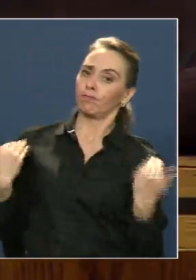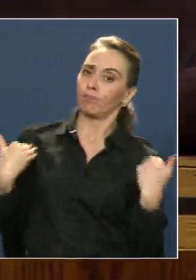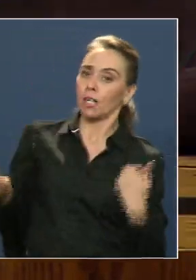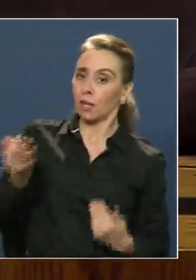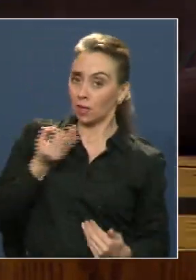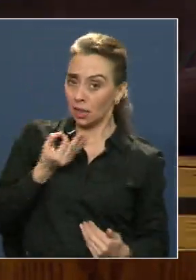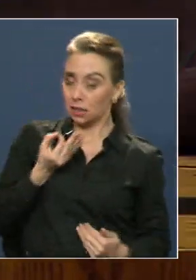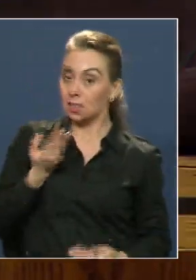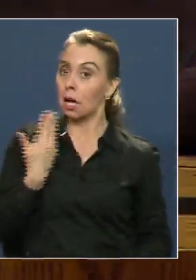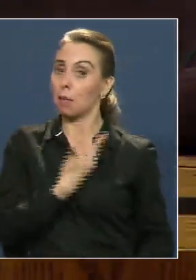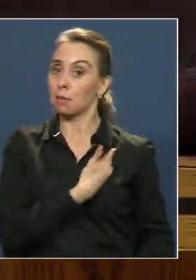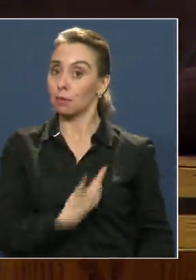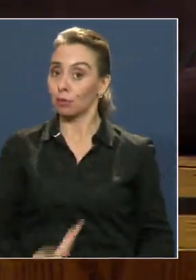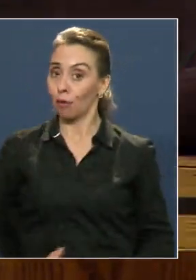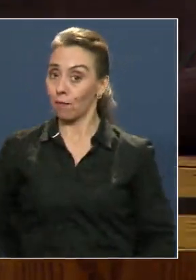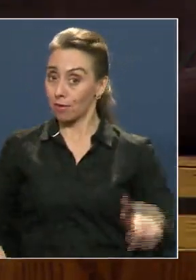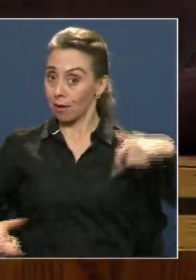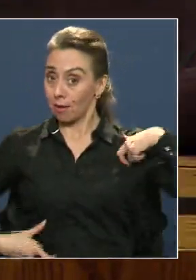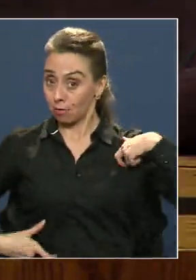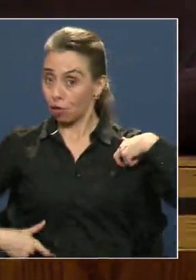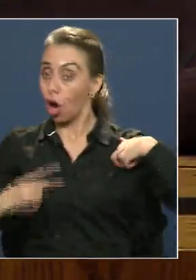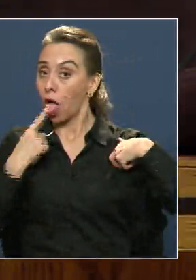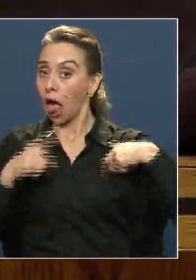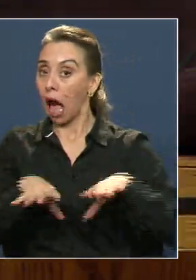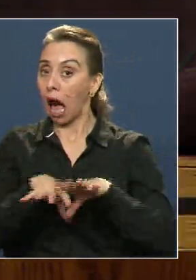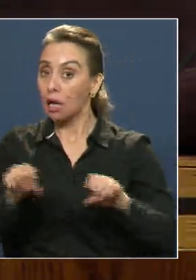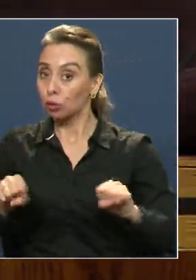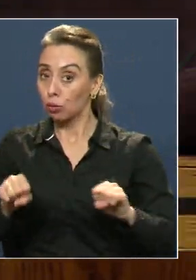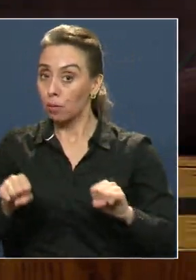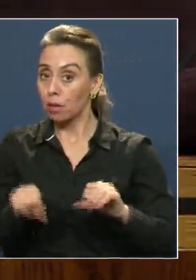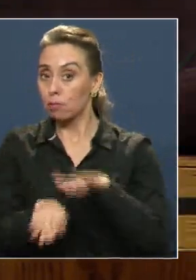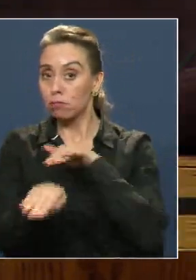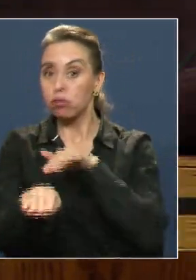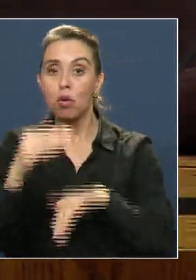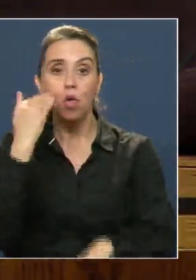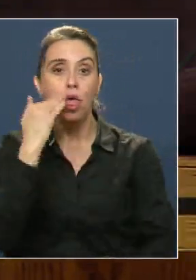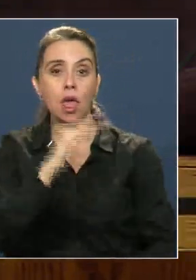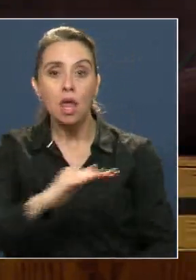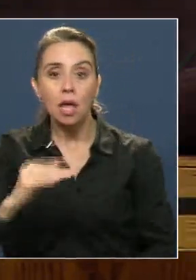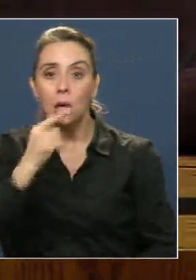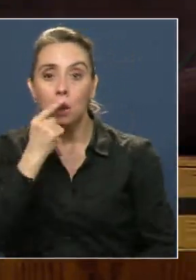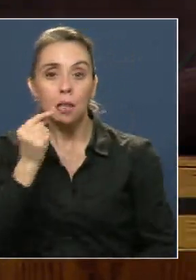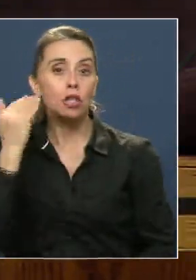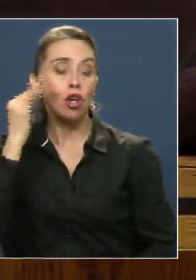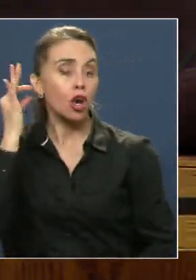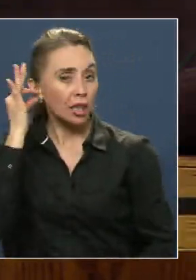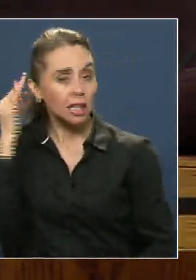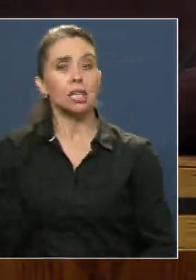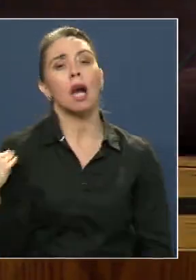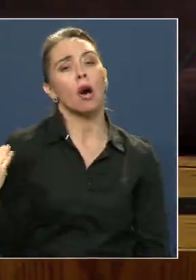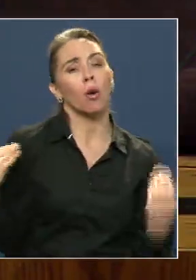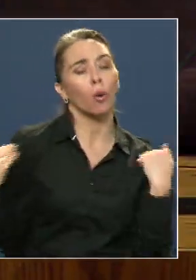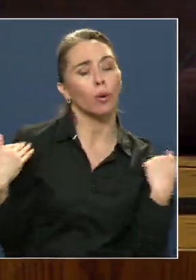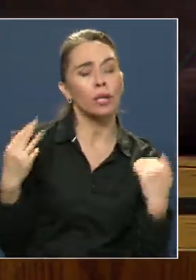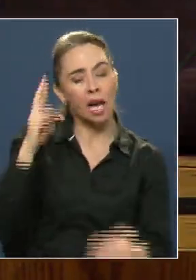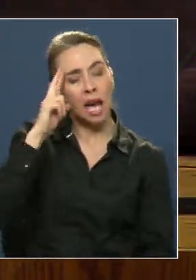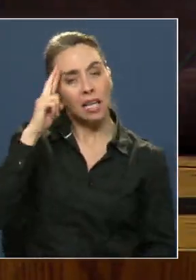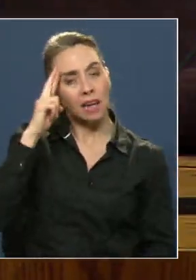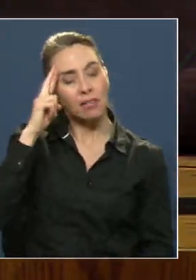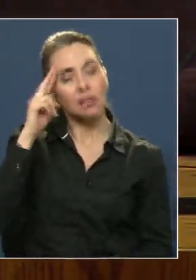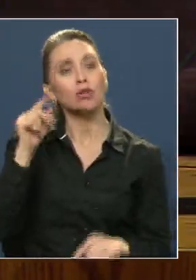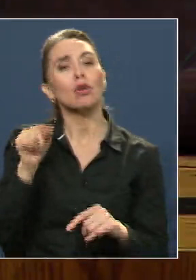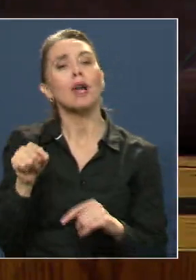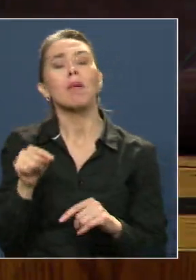de ese compromiso que el gobierno asumía con los niños y niñas, ¿por qué no reflexionar acerca de la